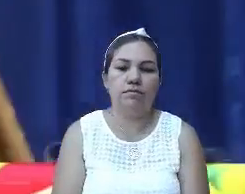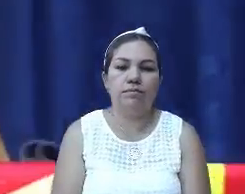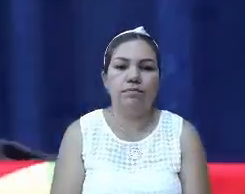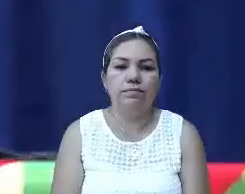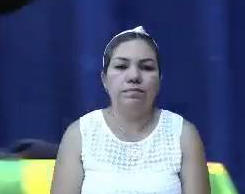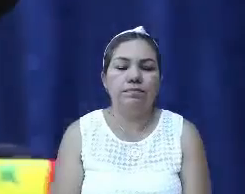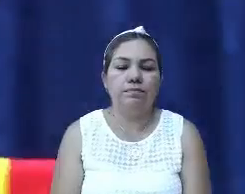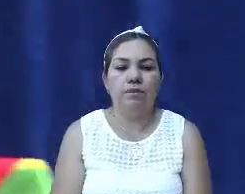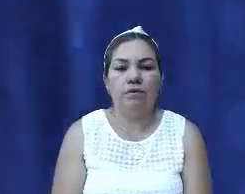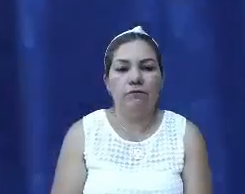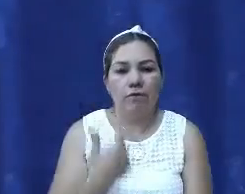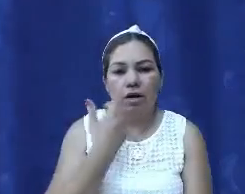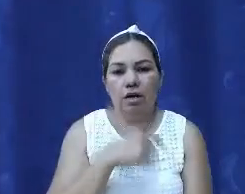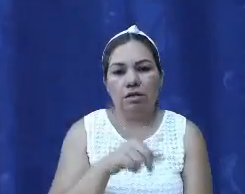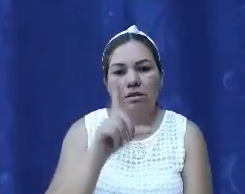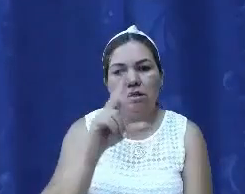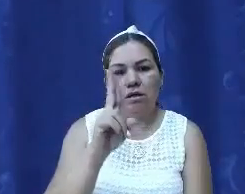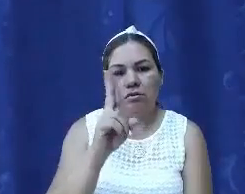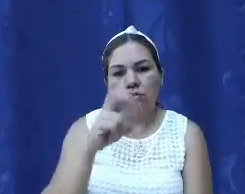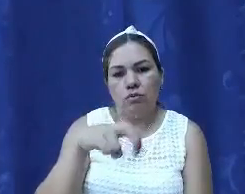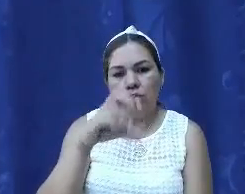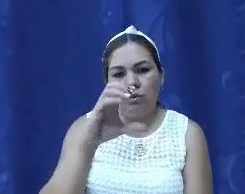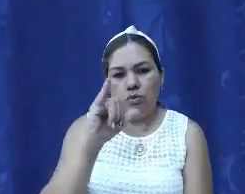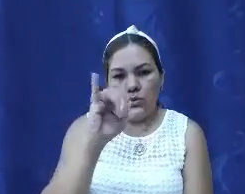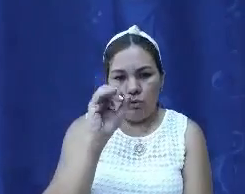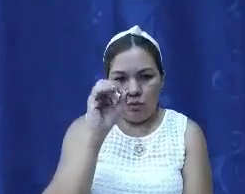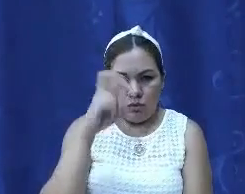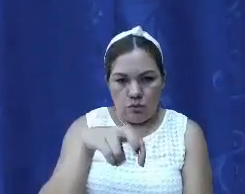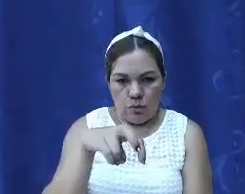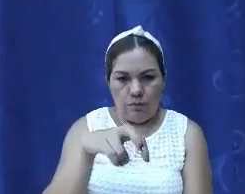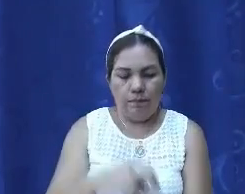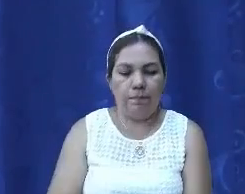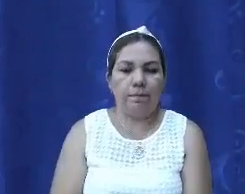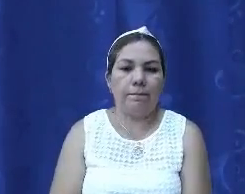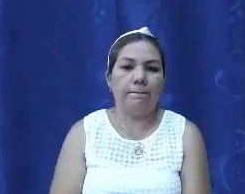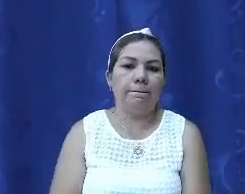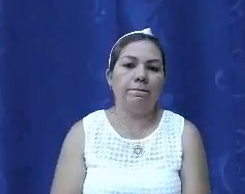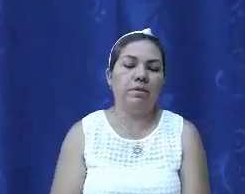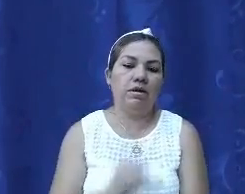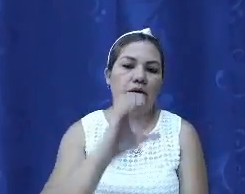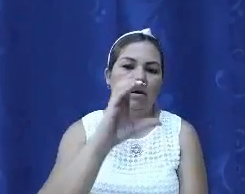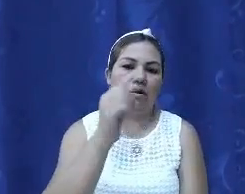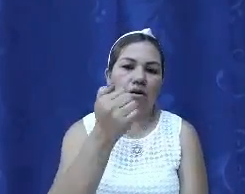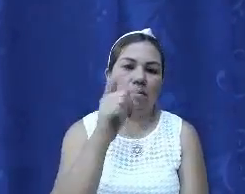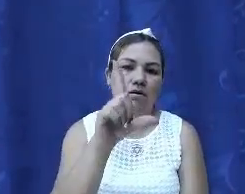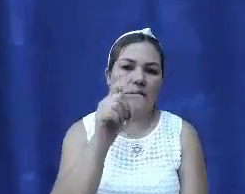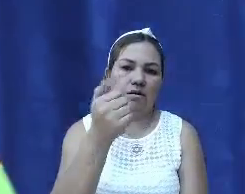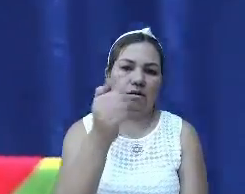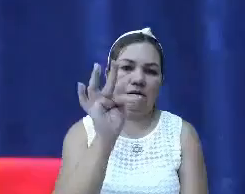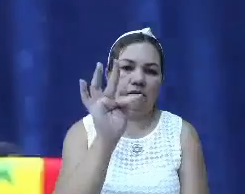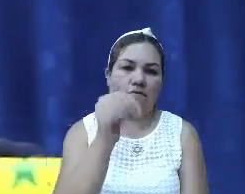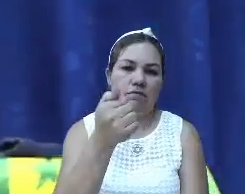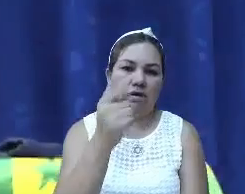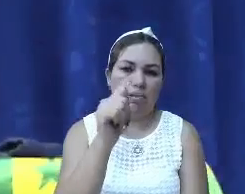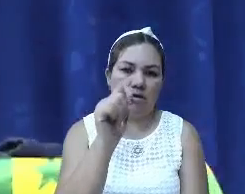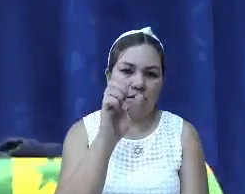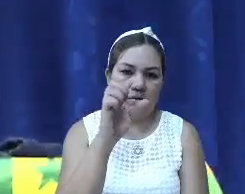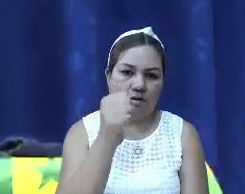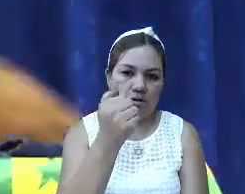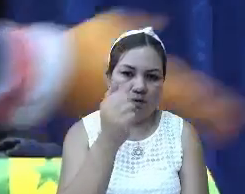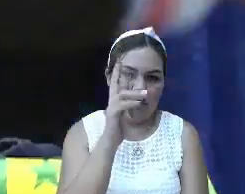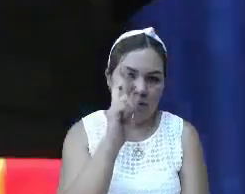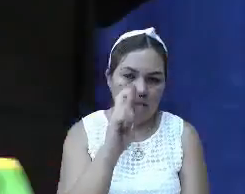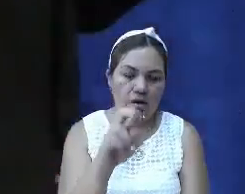Necesitamos de las unciones para calafatear nuestra arca. Cada domingo que usted viene acá, Ejército de